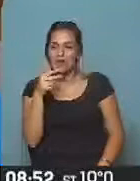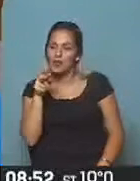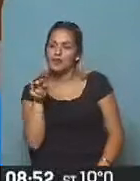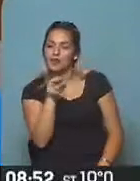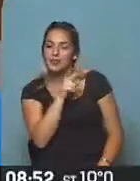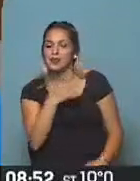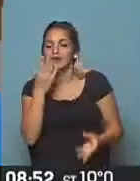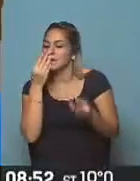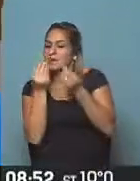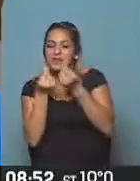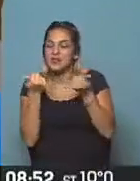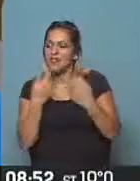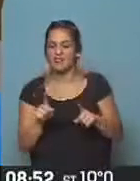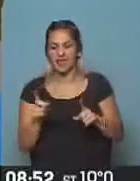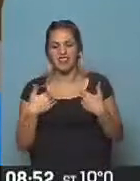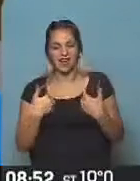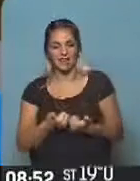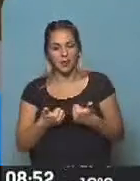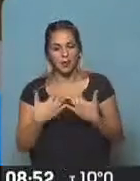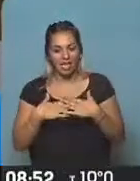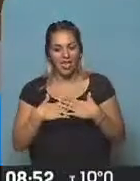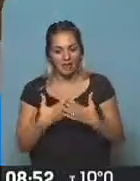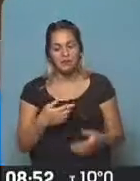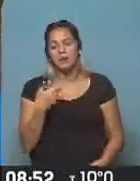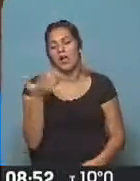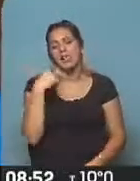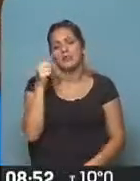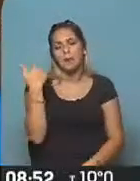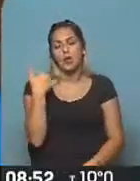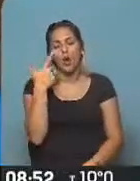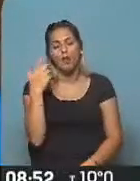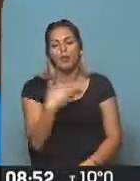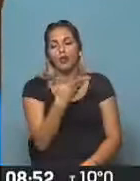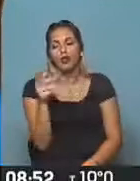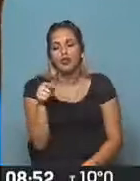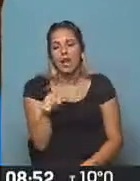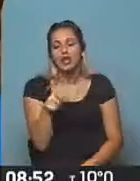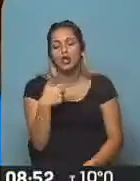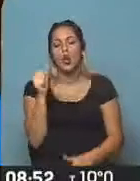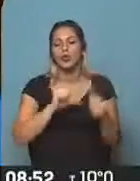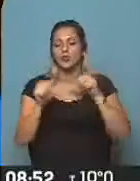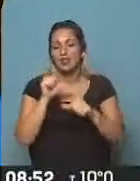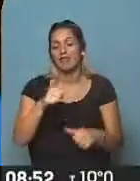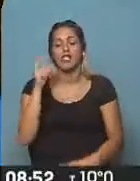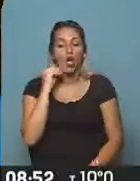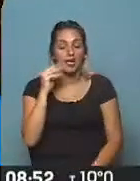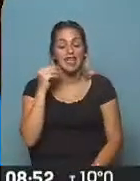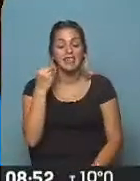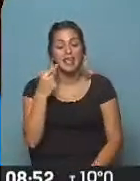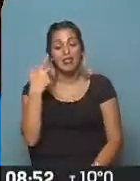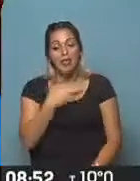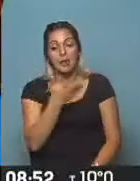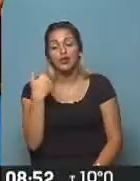musical y lo que sea hace bien hace poco salió una una nota de un científico inglés que demostró que